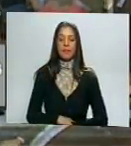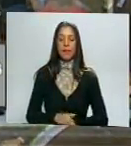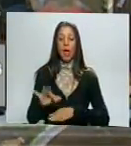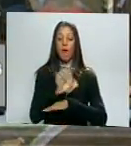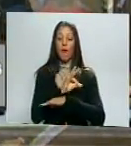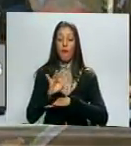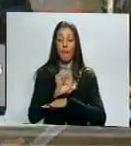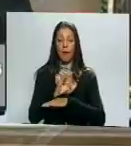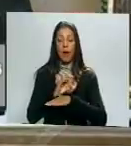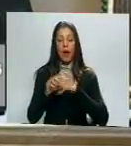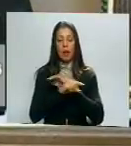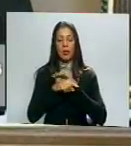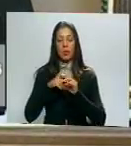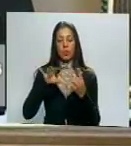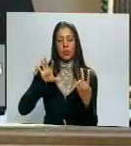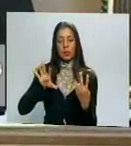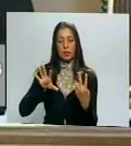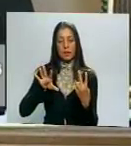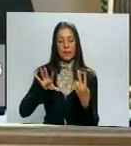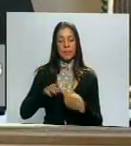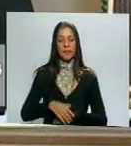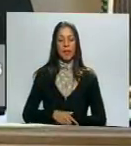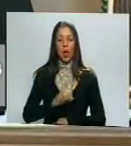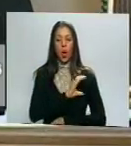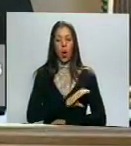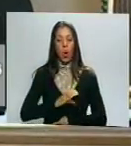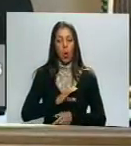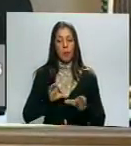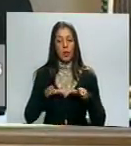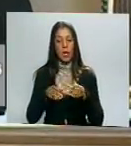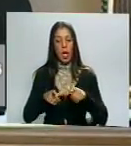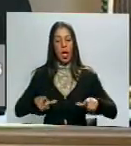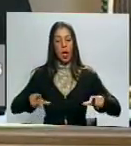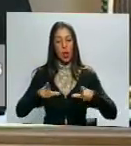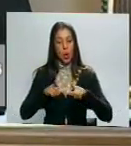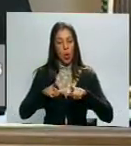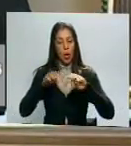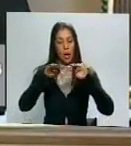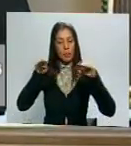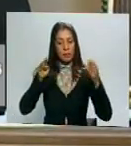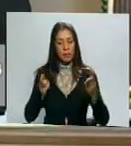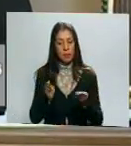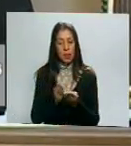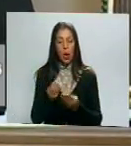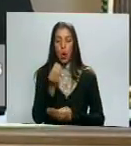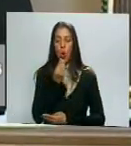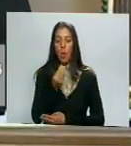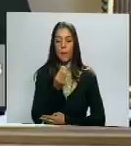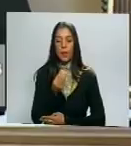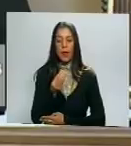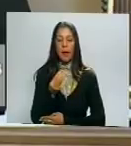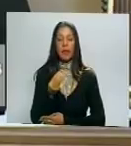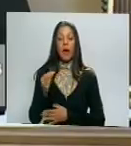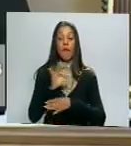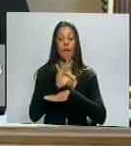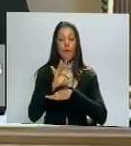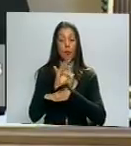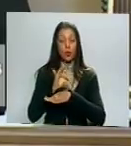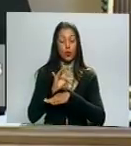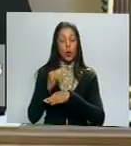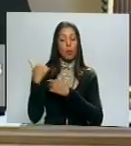Funciones. Artículo 7. El Comité Local de Abastecimiento y Producción tiene, entre otras, las siguientes